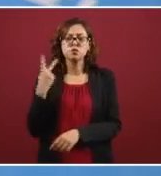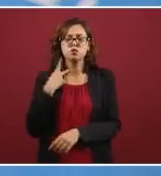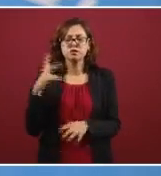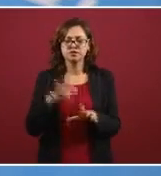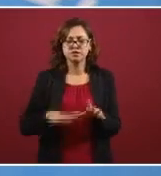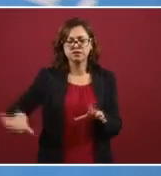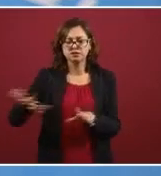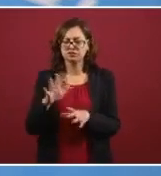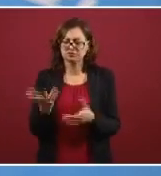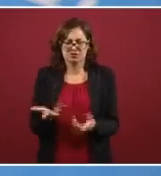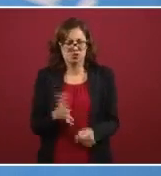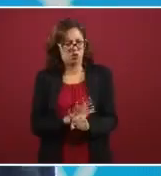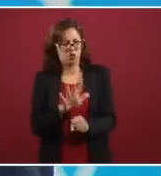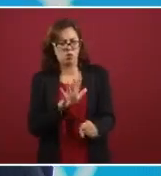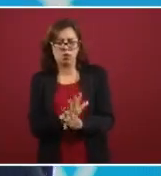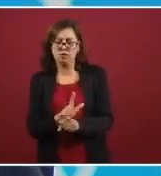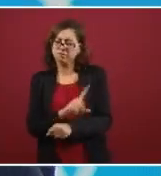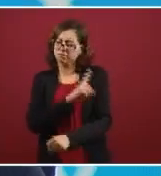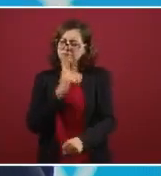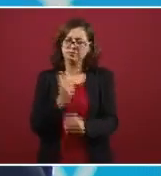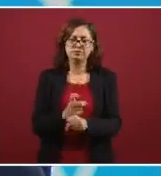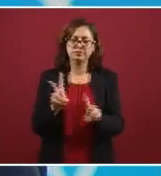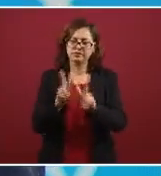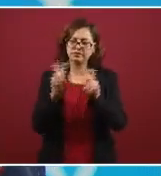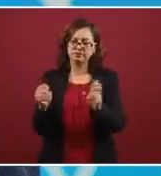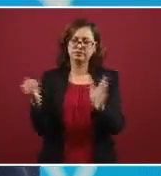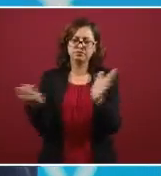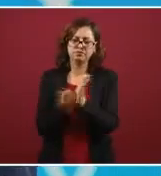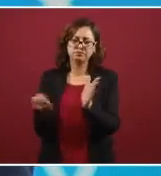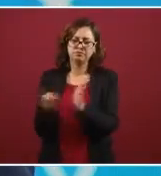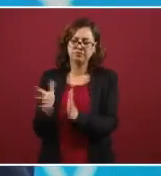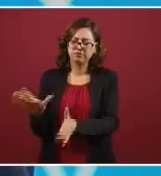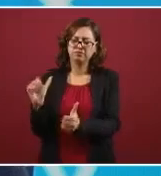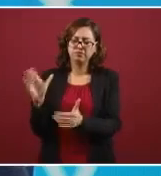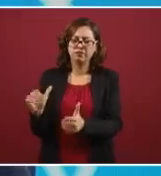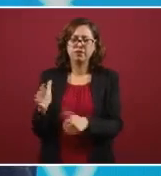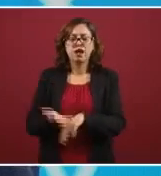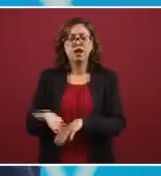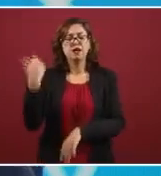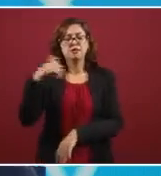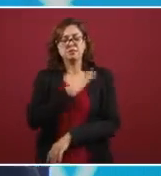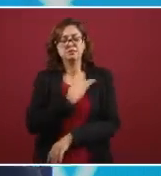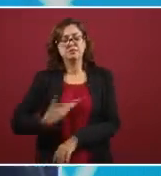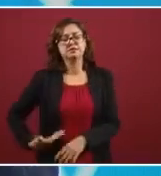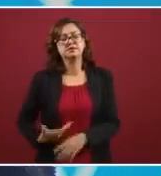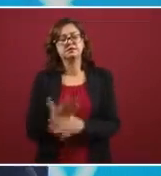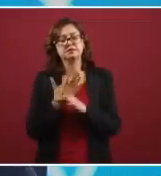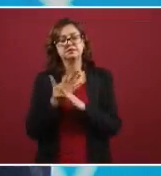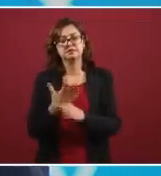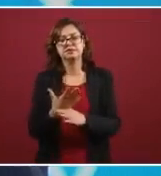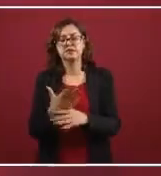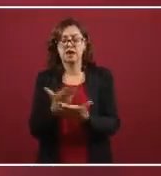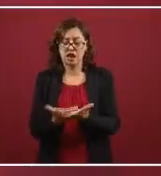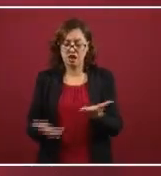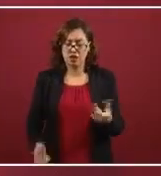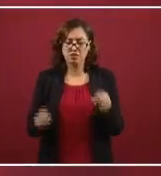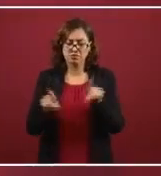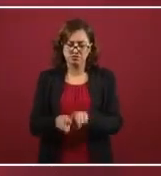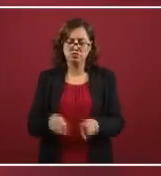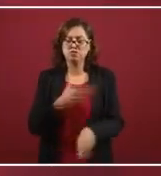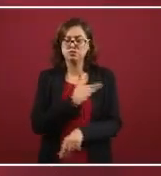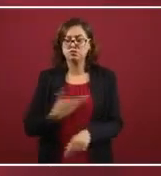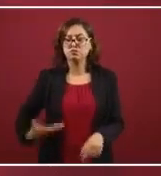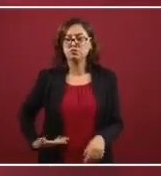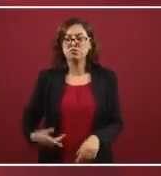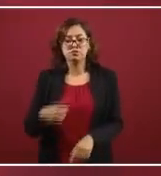políticas sociales? Y empiezo por la reforma tributaria, porque como decía nuestro presidente en aquel entonces y nuestro actual presidente, que paguen